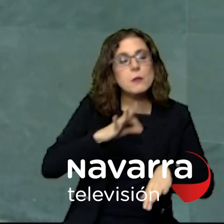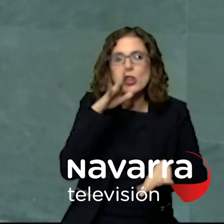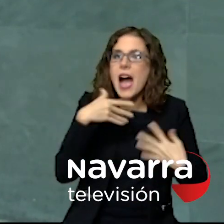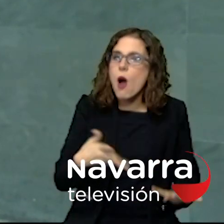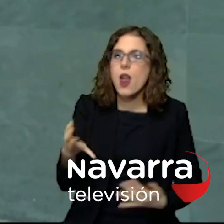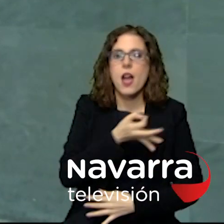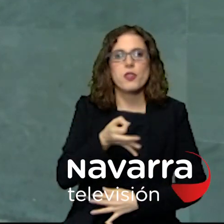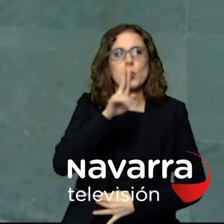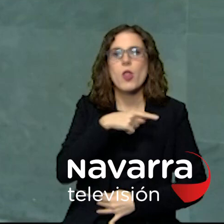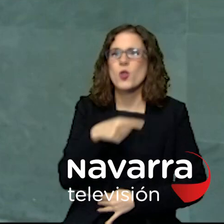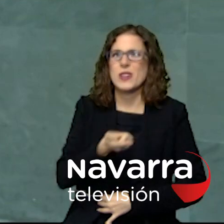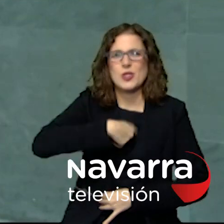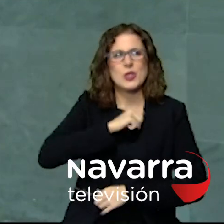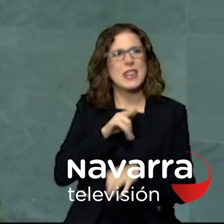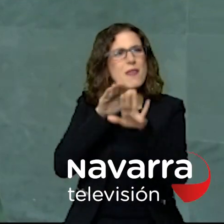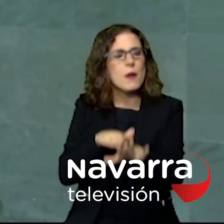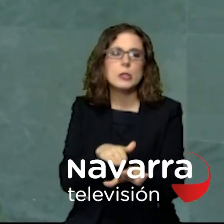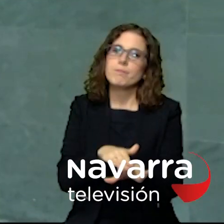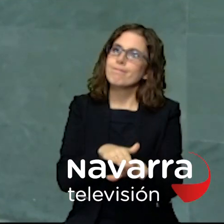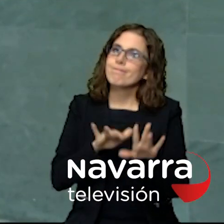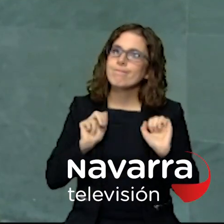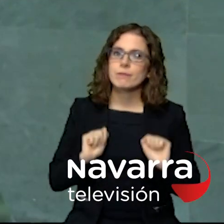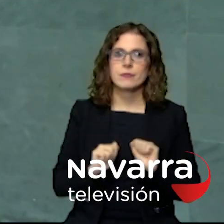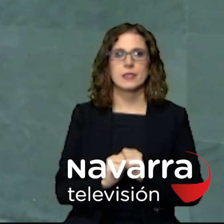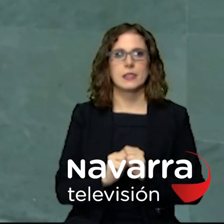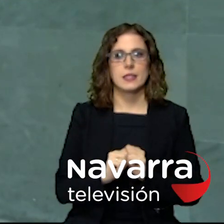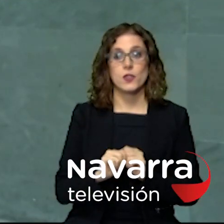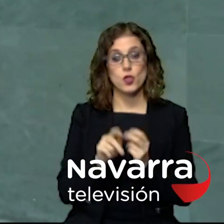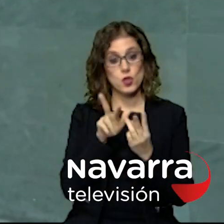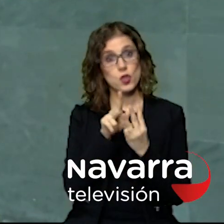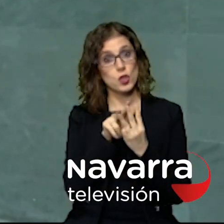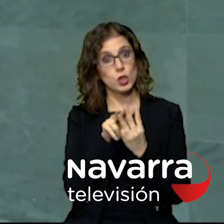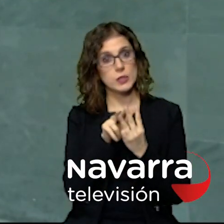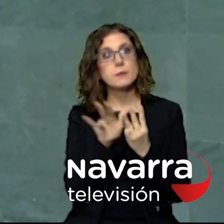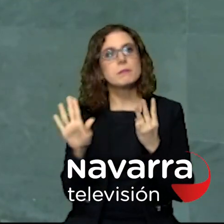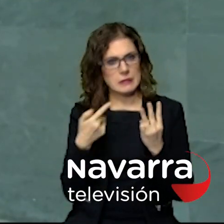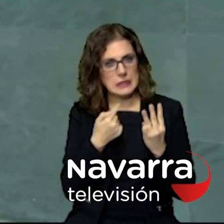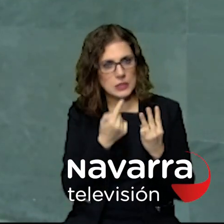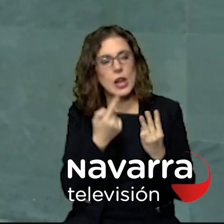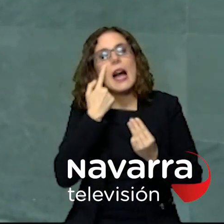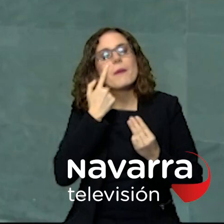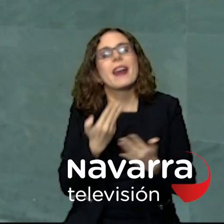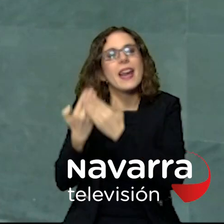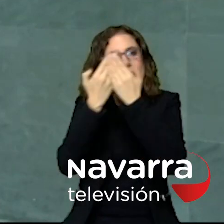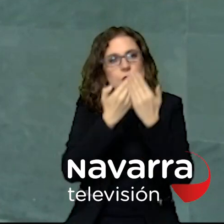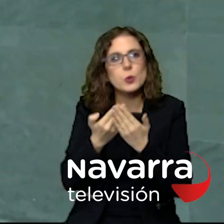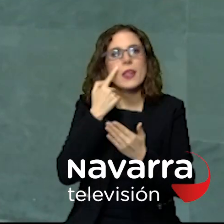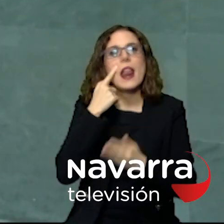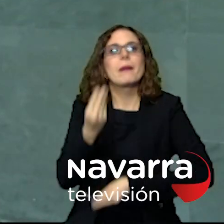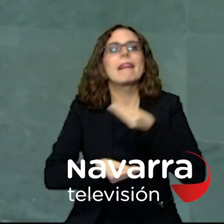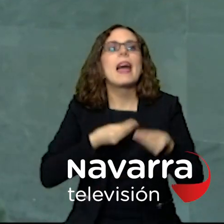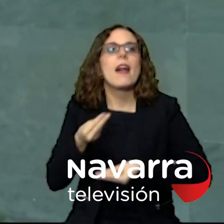votarlo a favor. Y las otras dos, como digo, tenemos que estudiarlas, ver qué tipo de enmiendas vamos a realizar.